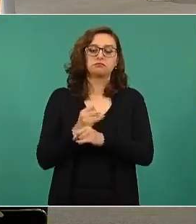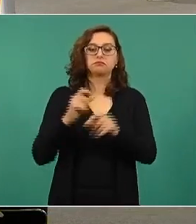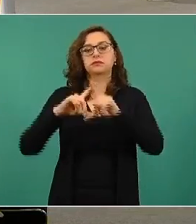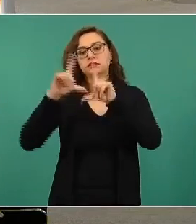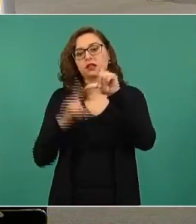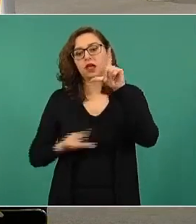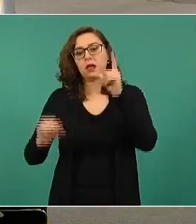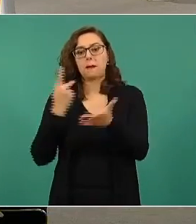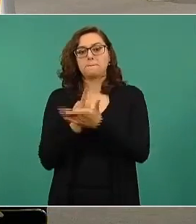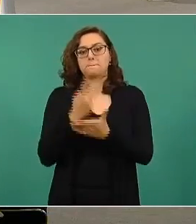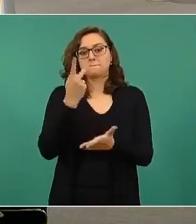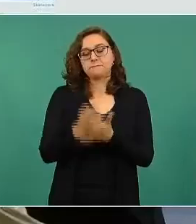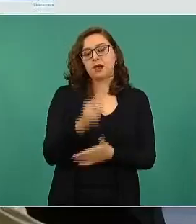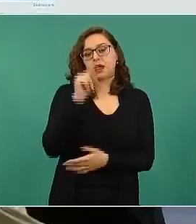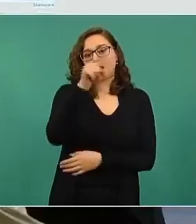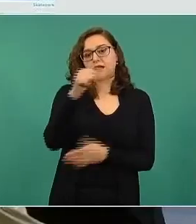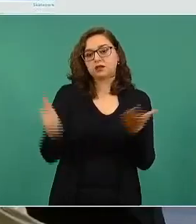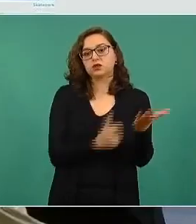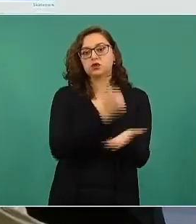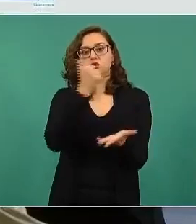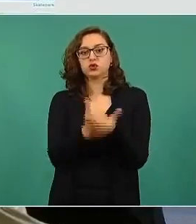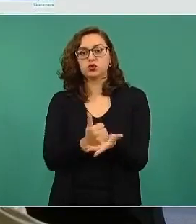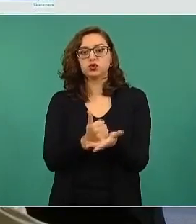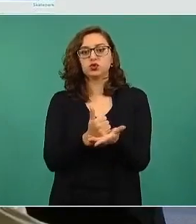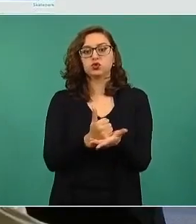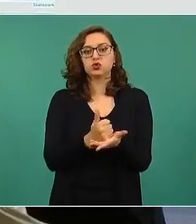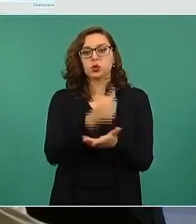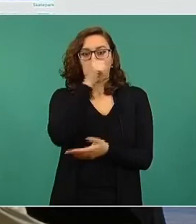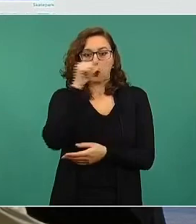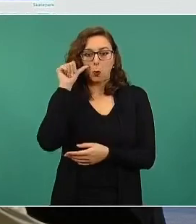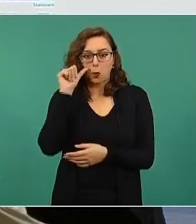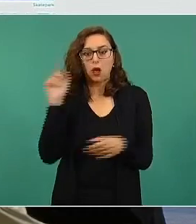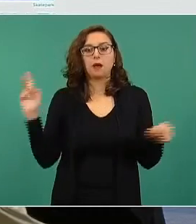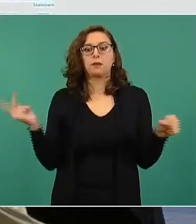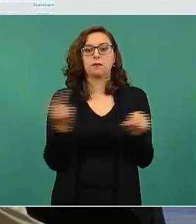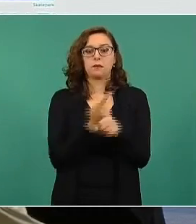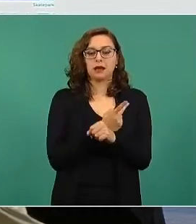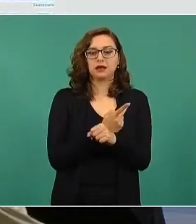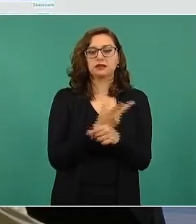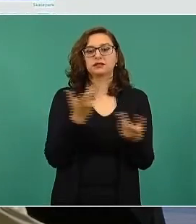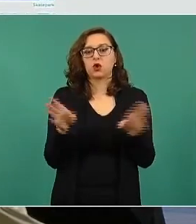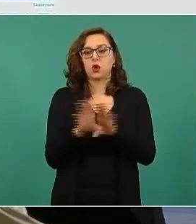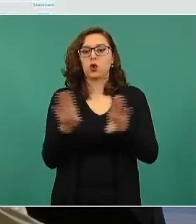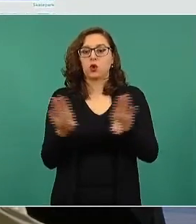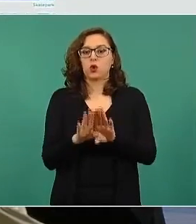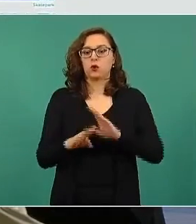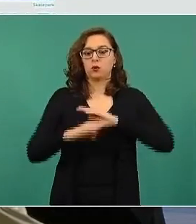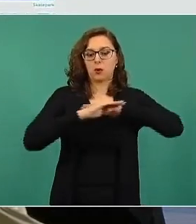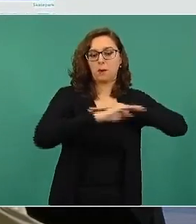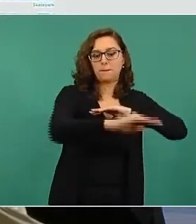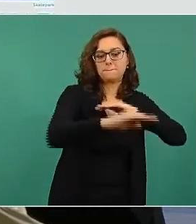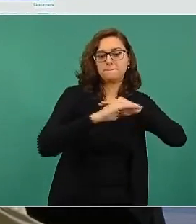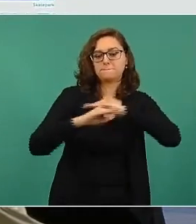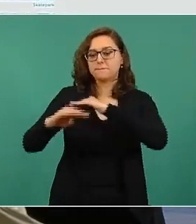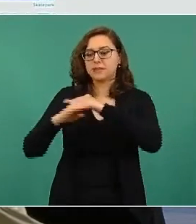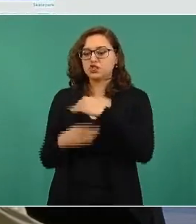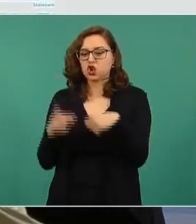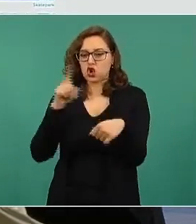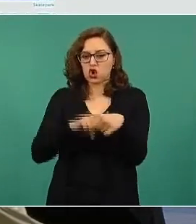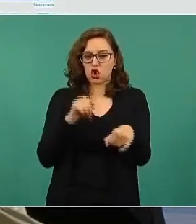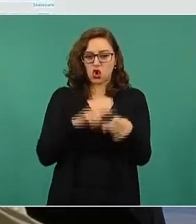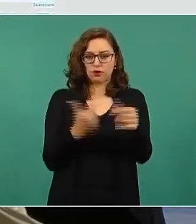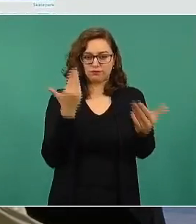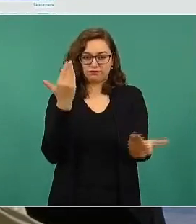lo que corresponde Ciudad Juárez. Aquí se jugó mucho con la tonalidad de los concretos para poder, digamos, hacer